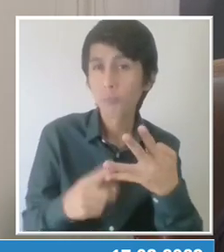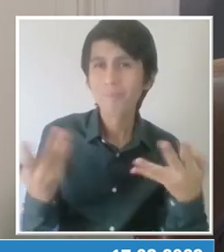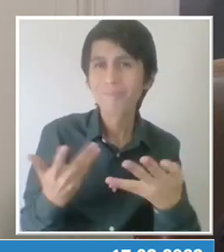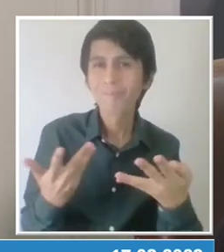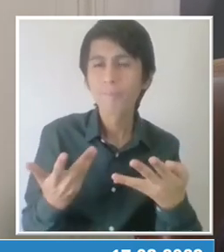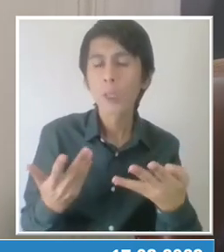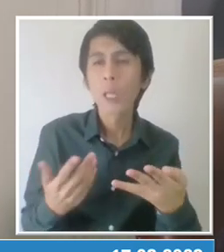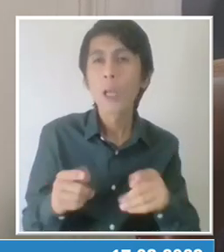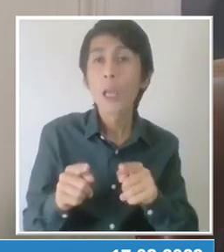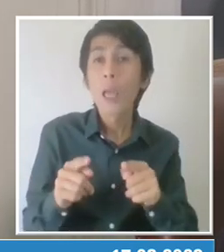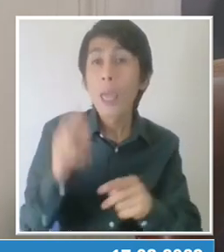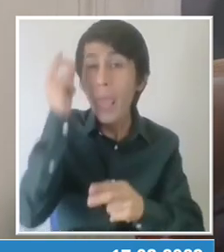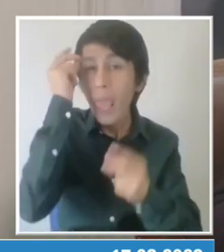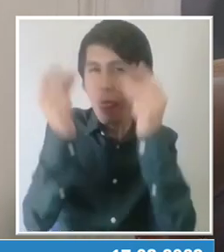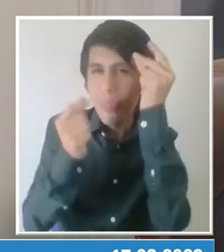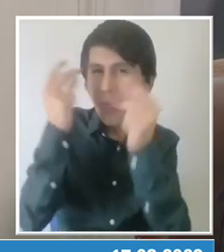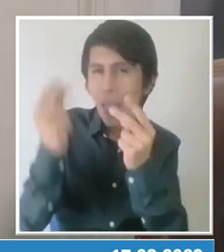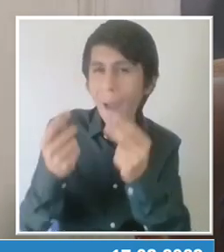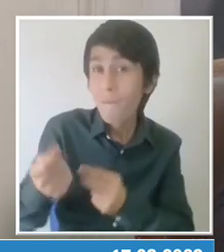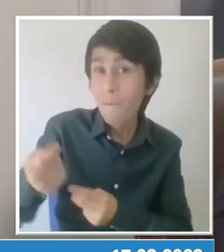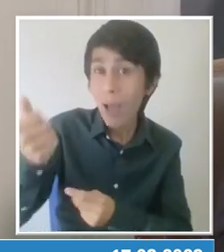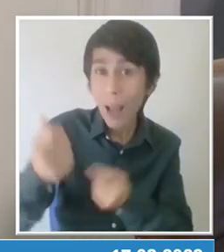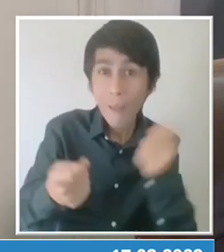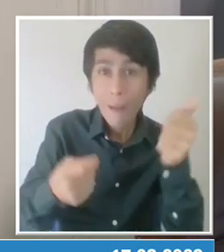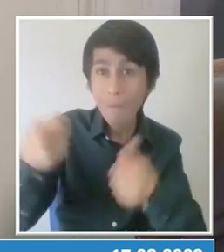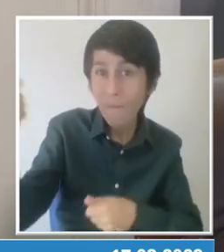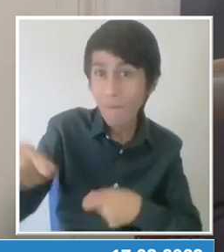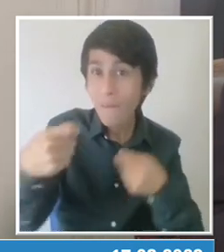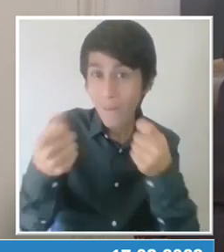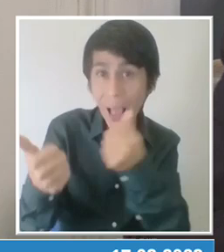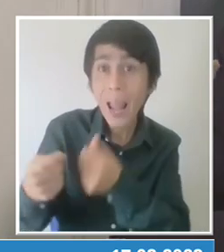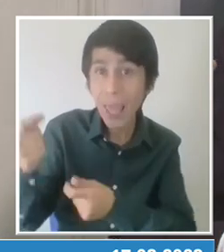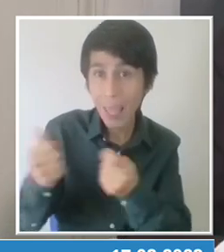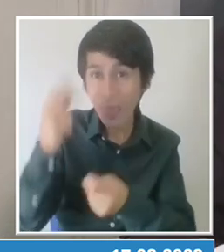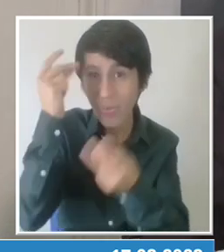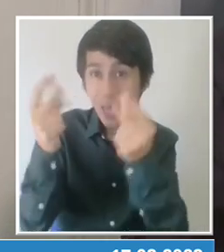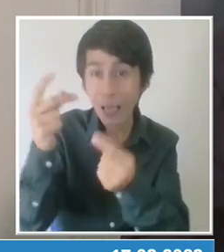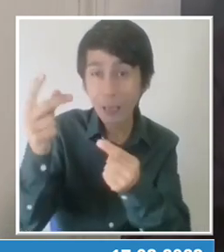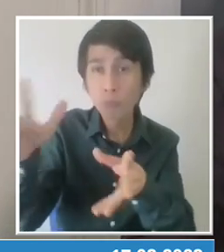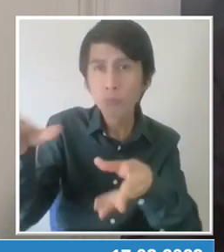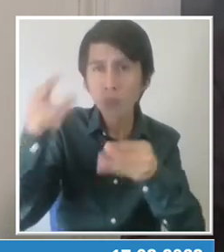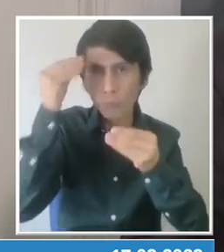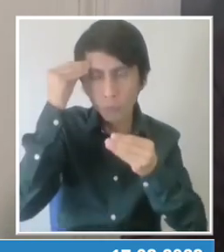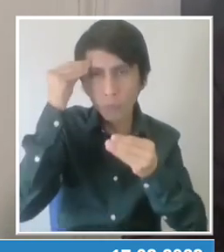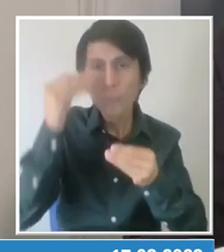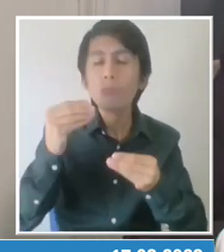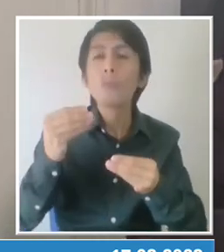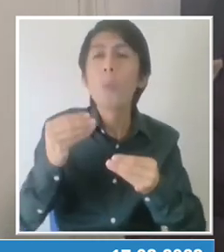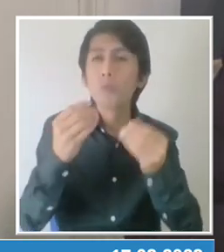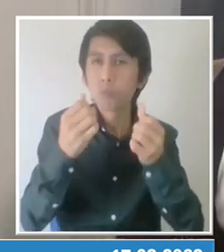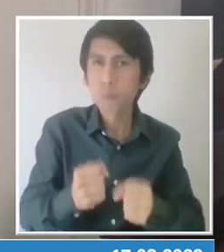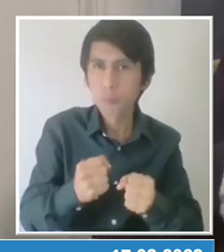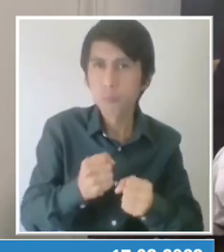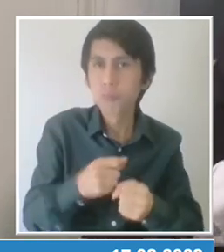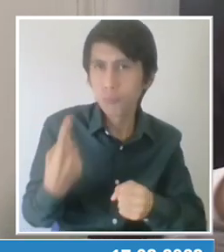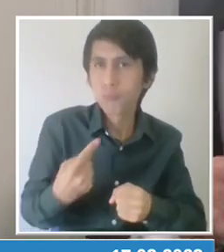ideas valiosas que escuchemos de los demás constituyentes o de los demás